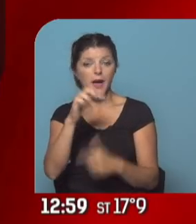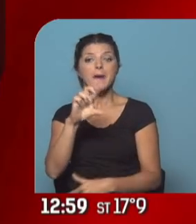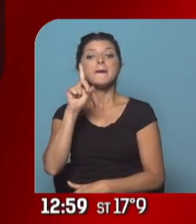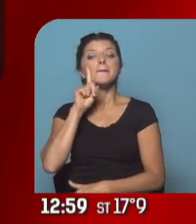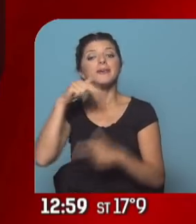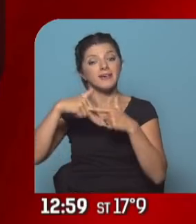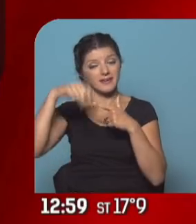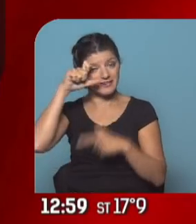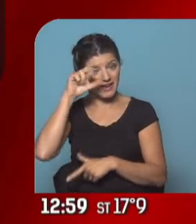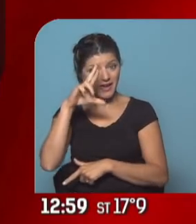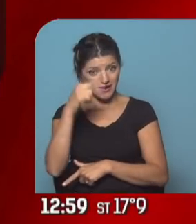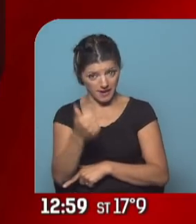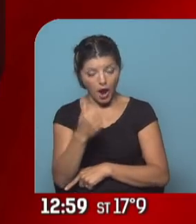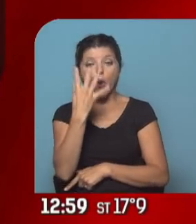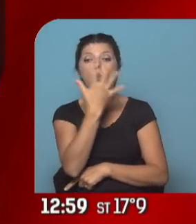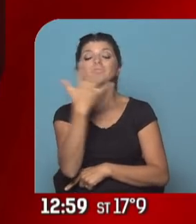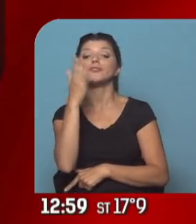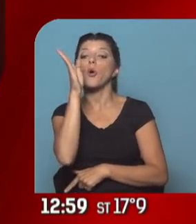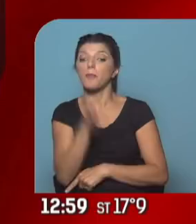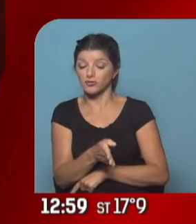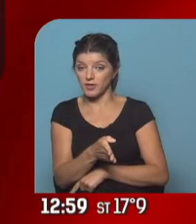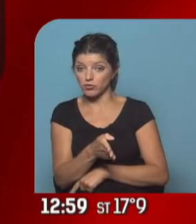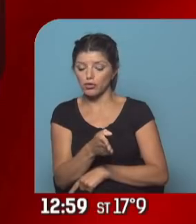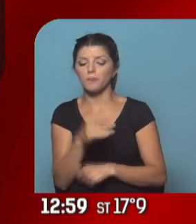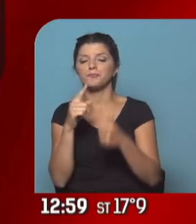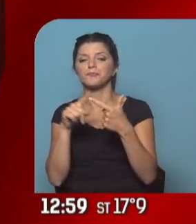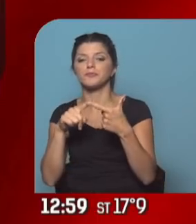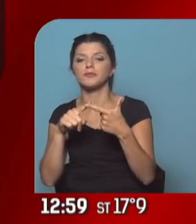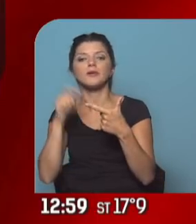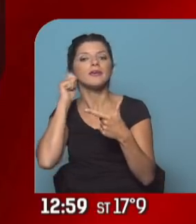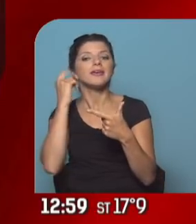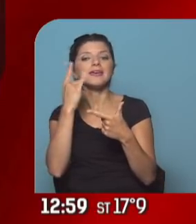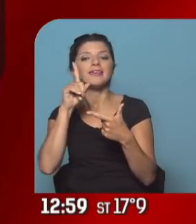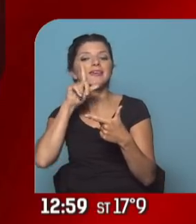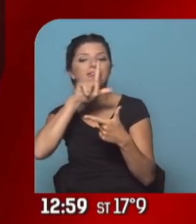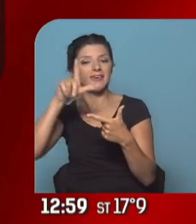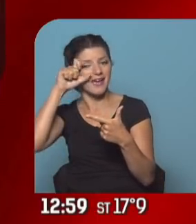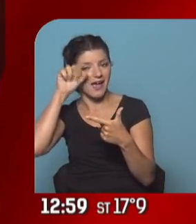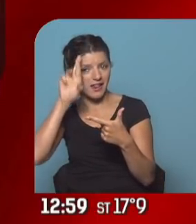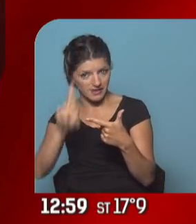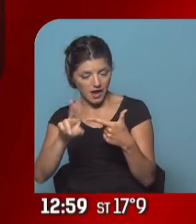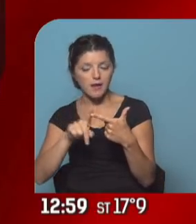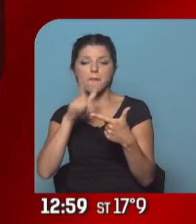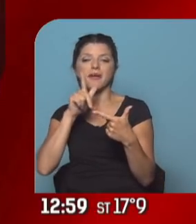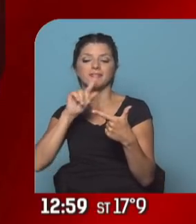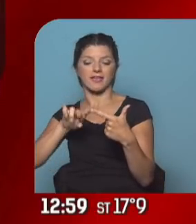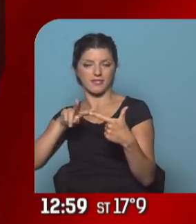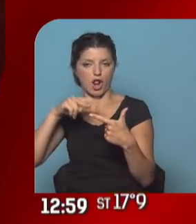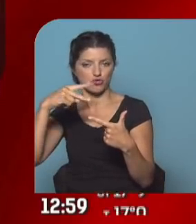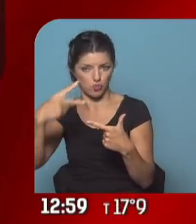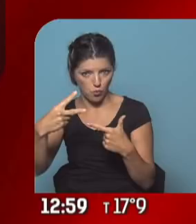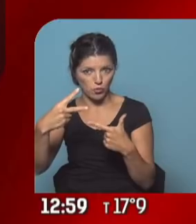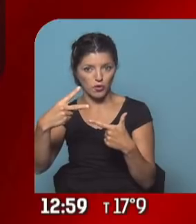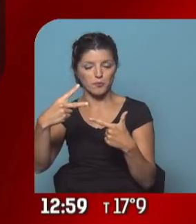Piñera con 45% de intención de voto y Alejandro Guillier, que fue finalmente, aparece como el heredero de la